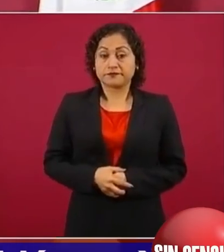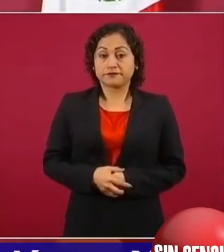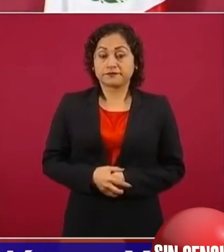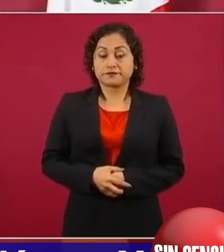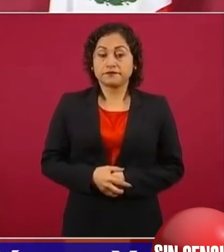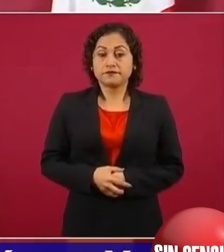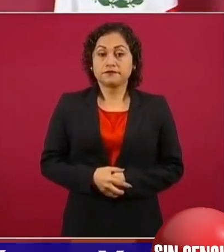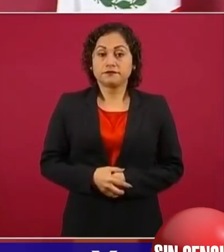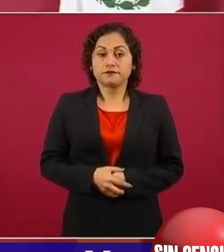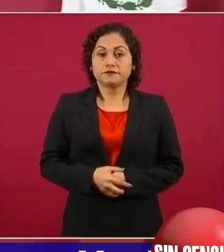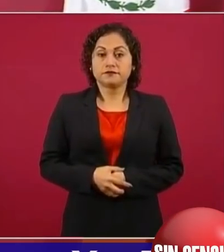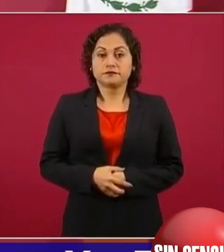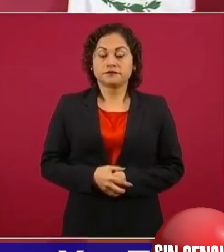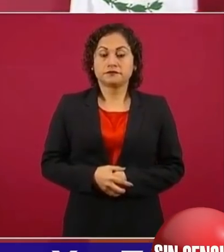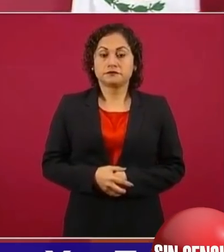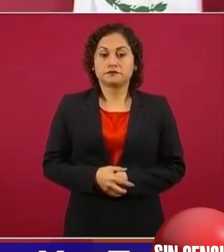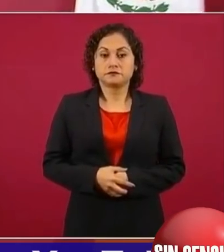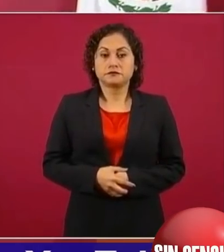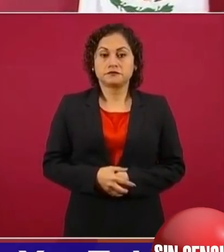que